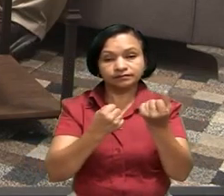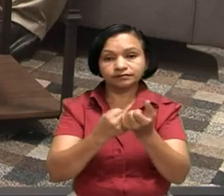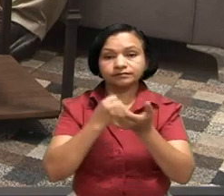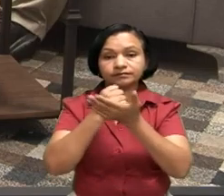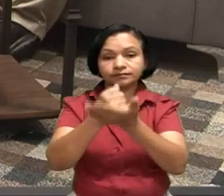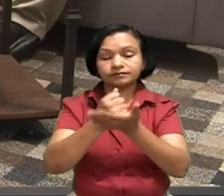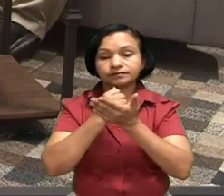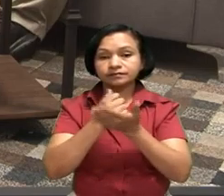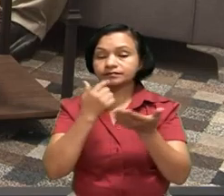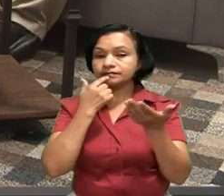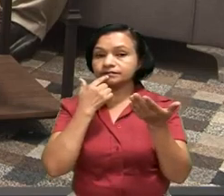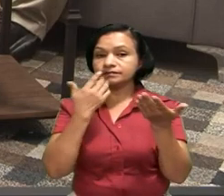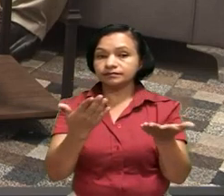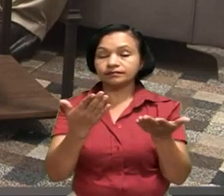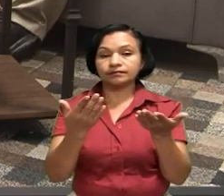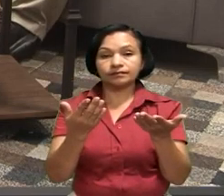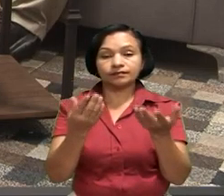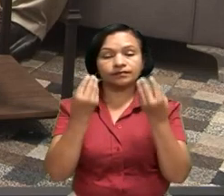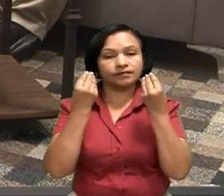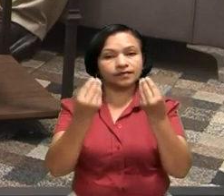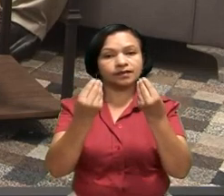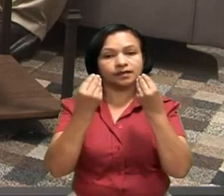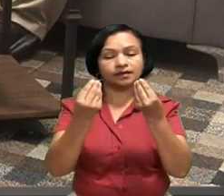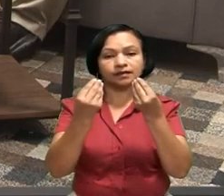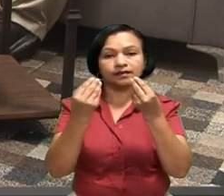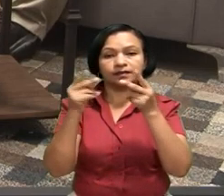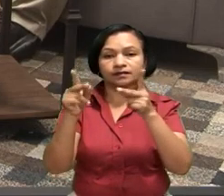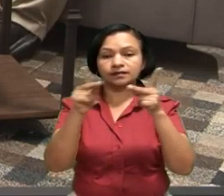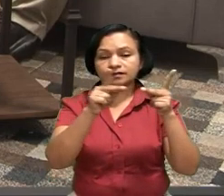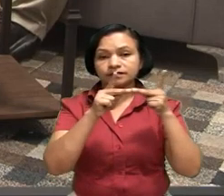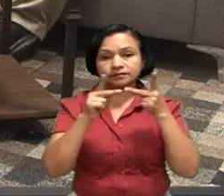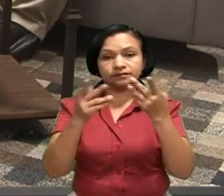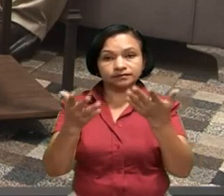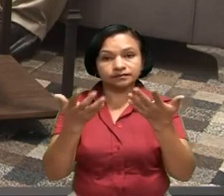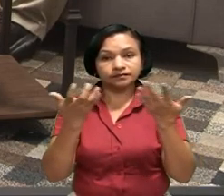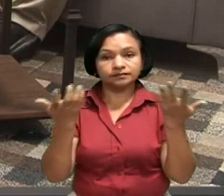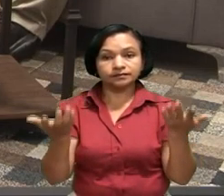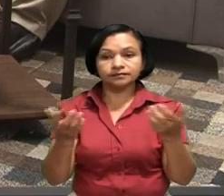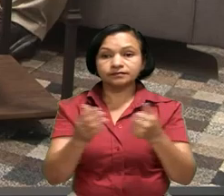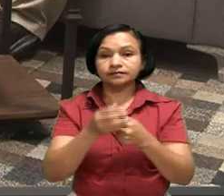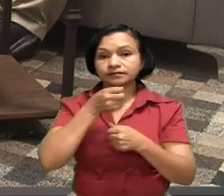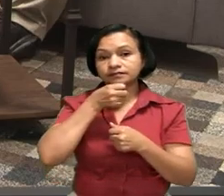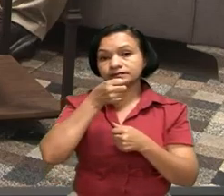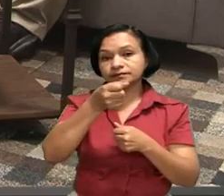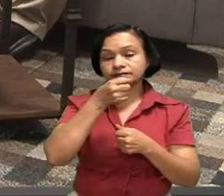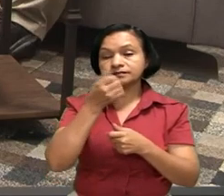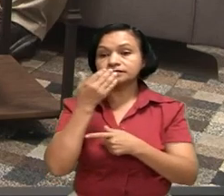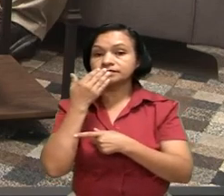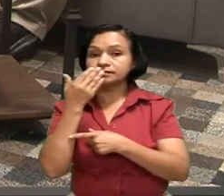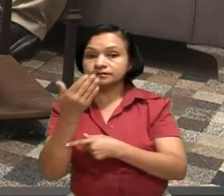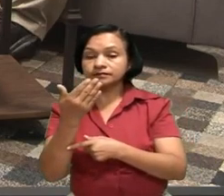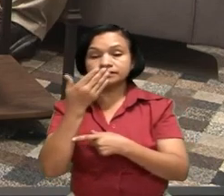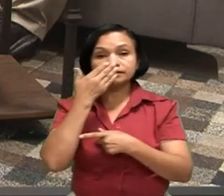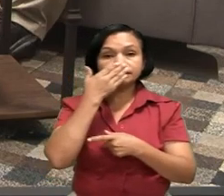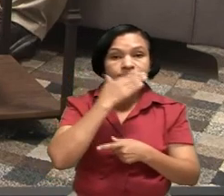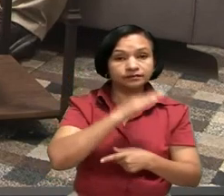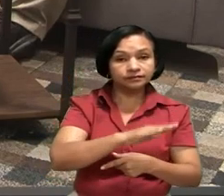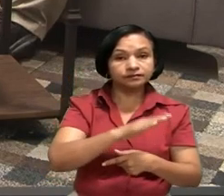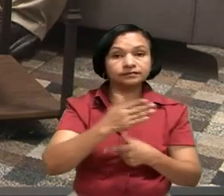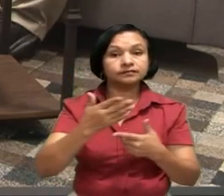porque hay una gran cantidad de géneros en el periodismo hay cosas buenas y hay cosas malas